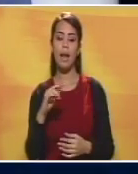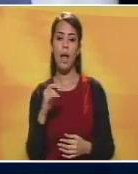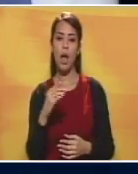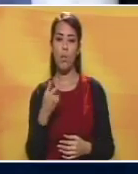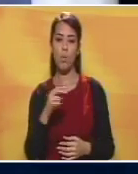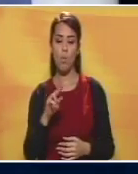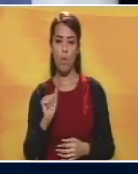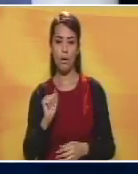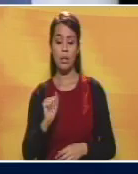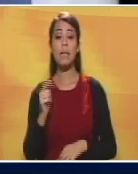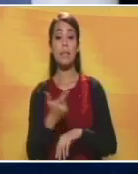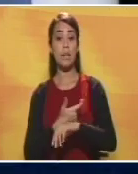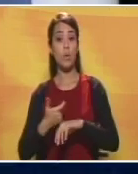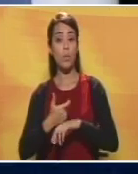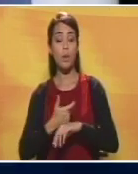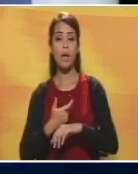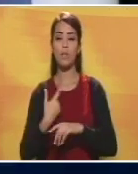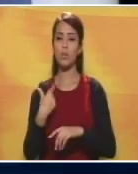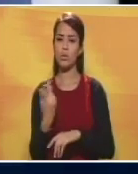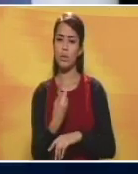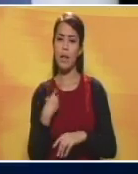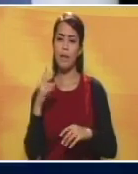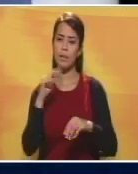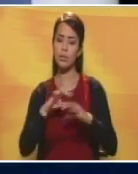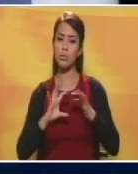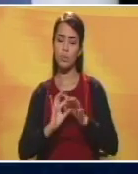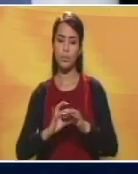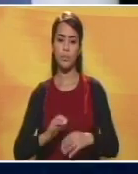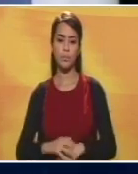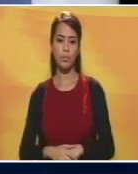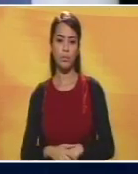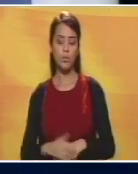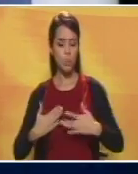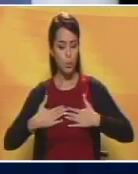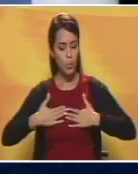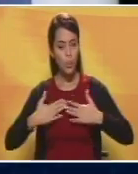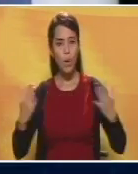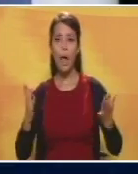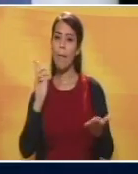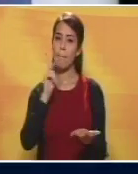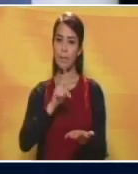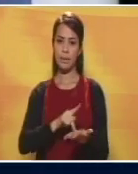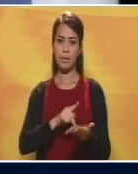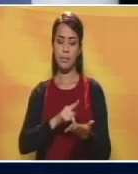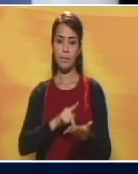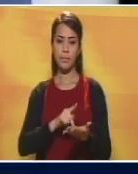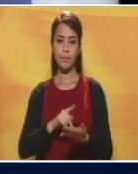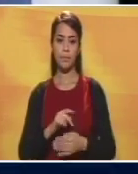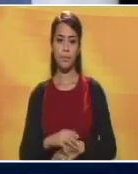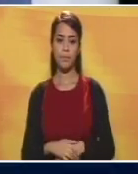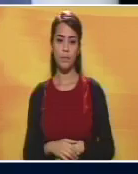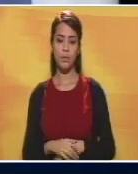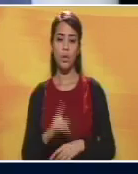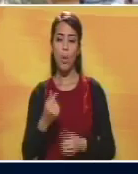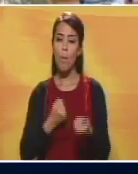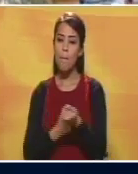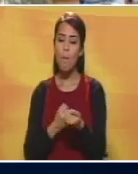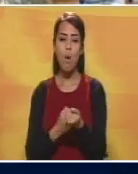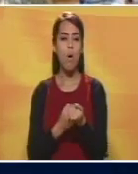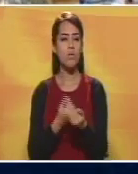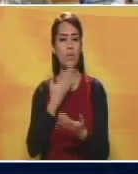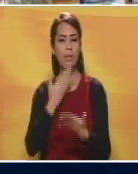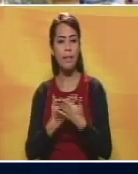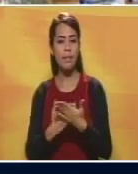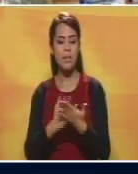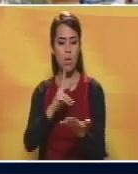del Gobierno de Reconciliación y Unidad Nacional por su disposición de participar como mediadores y